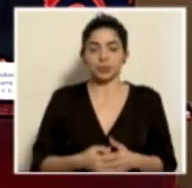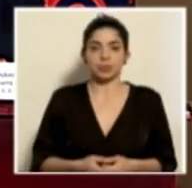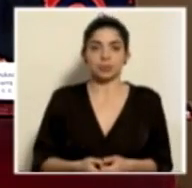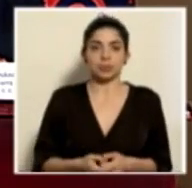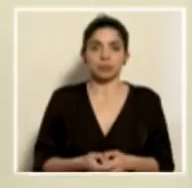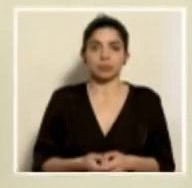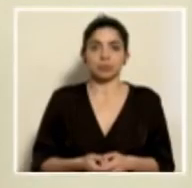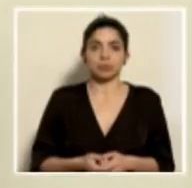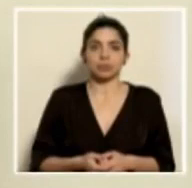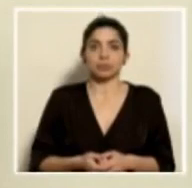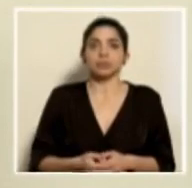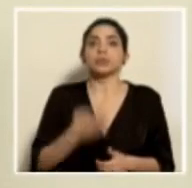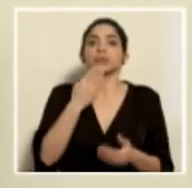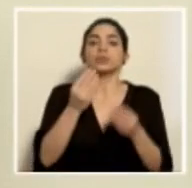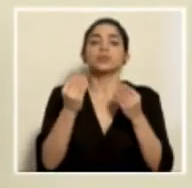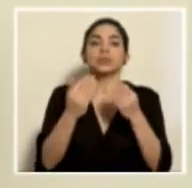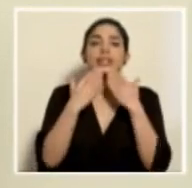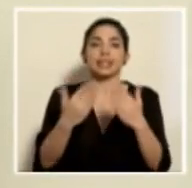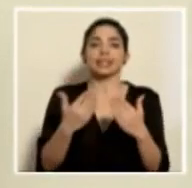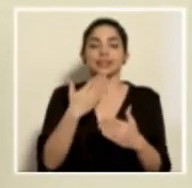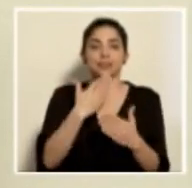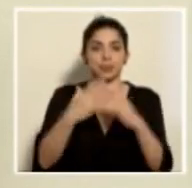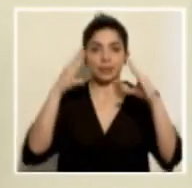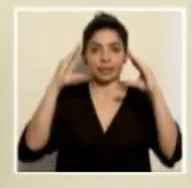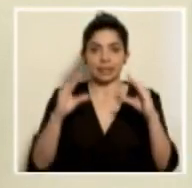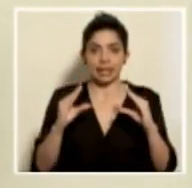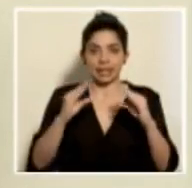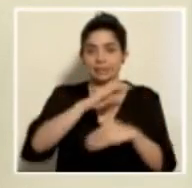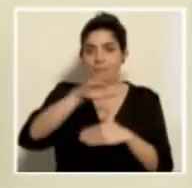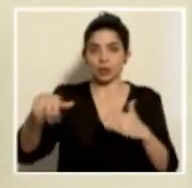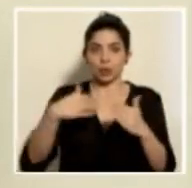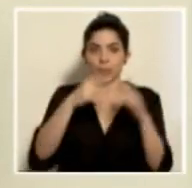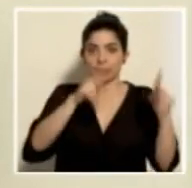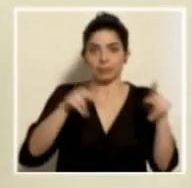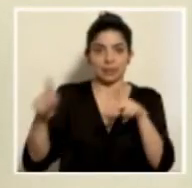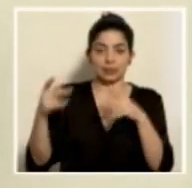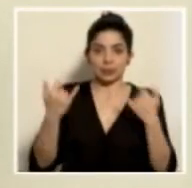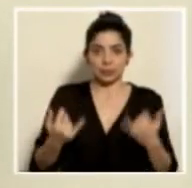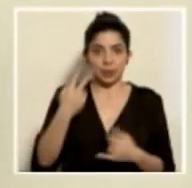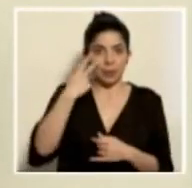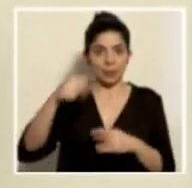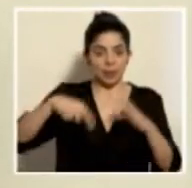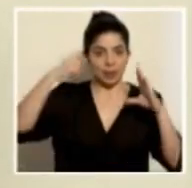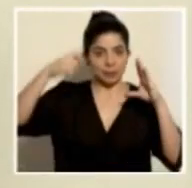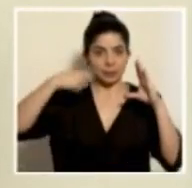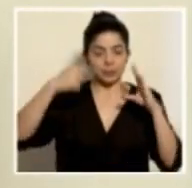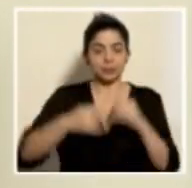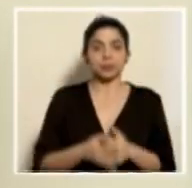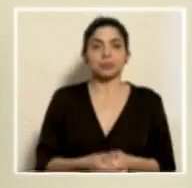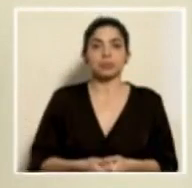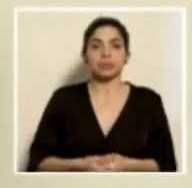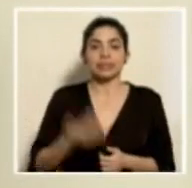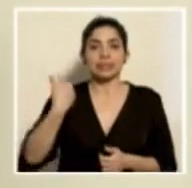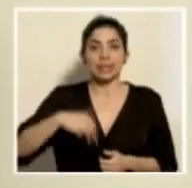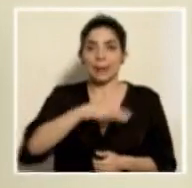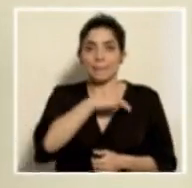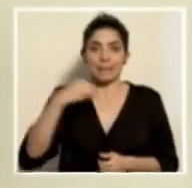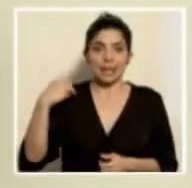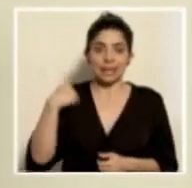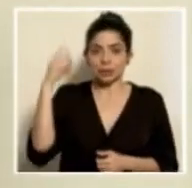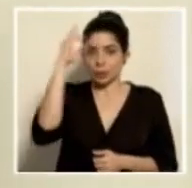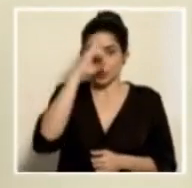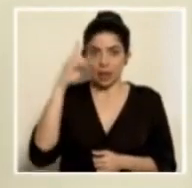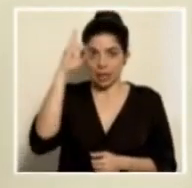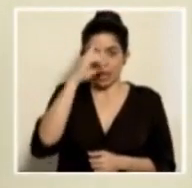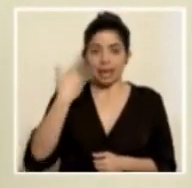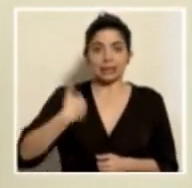Quesada. Muchas gracias y muy buenas tardes a todas las personas que siguen la transmisión, al señor ministro Daniel